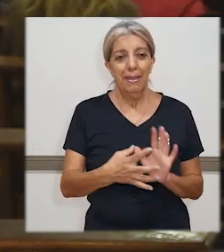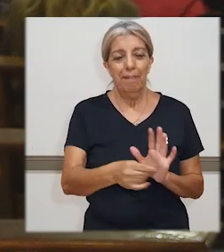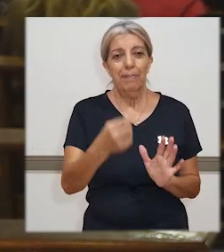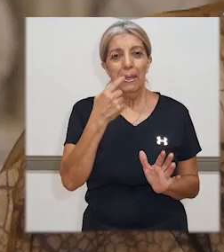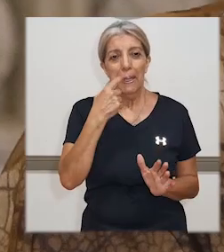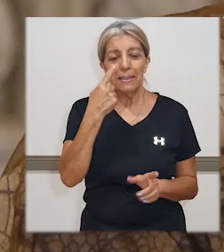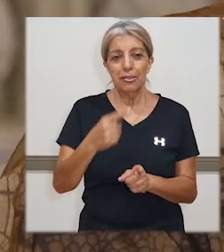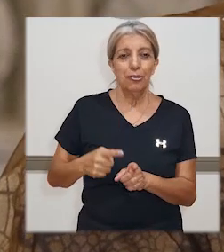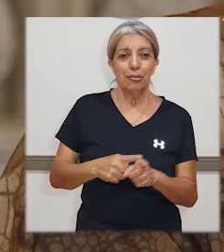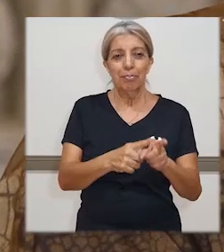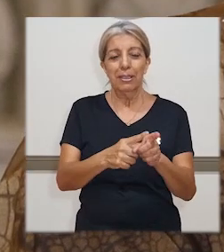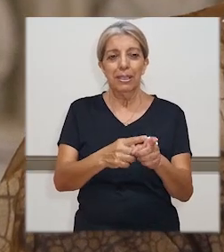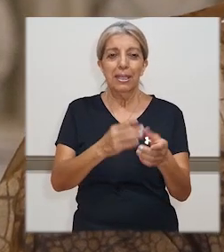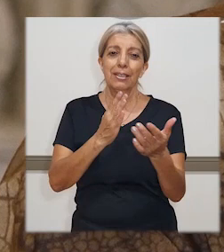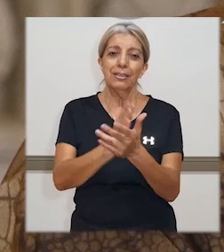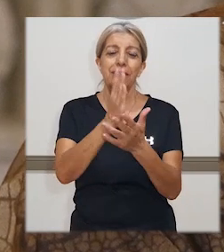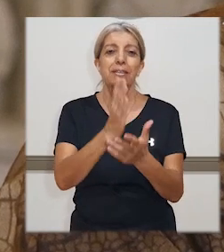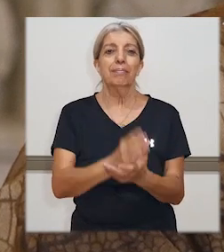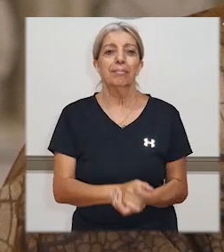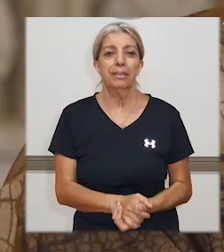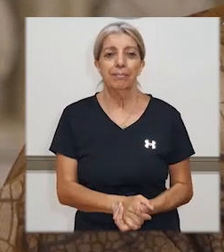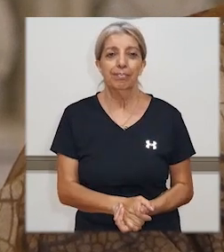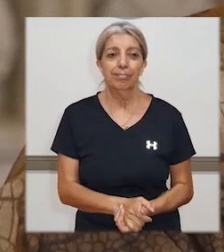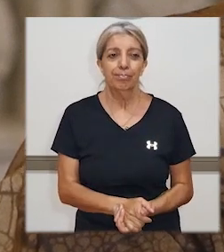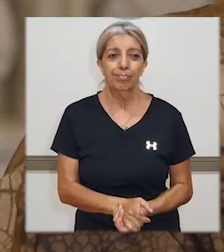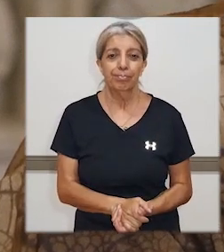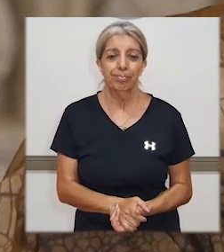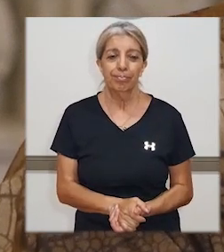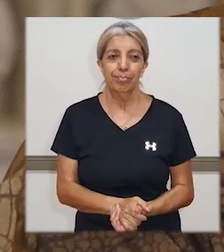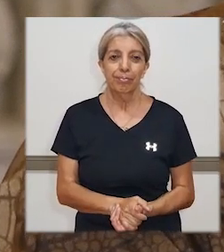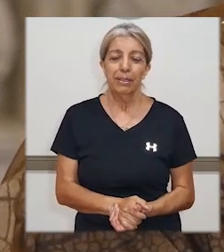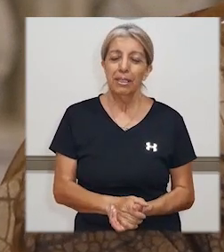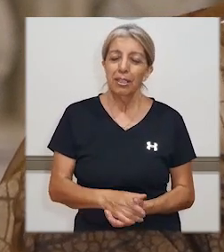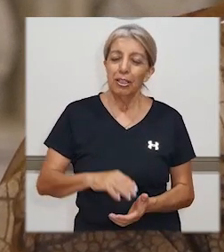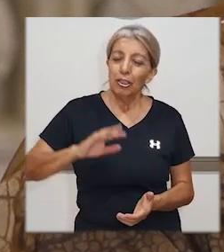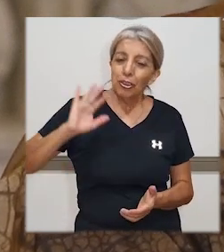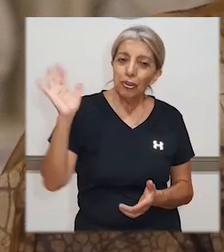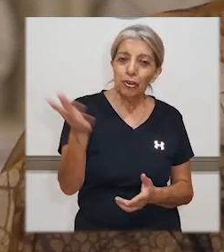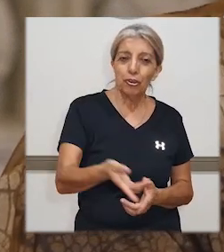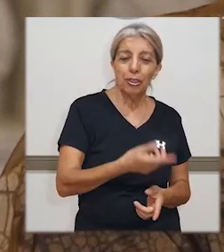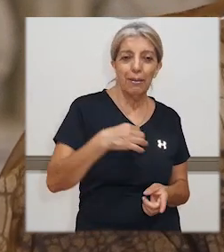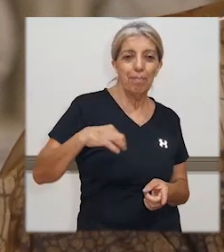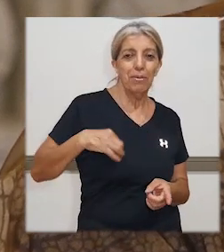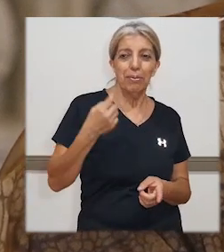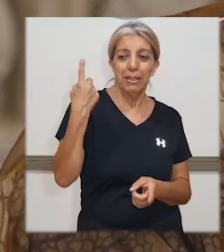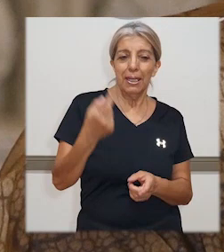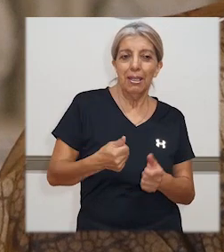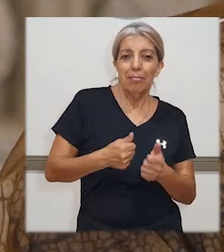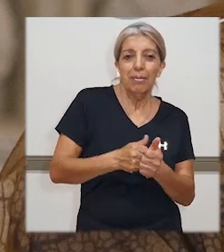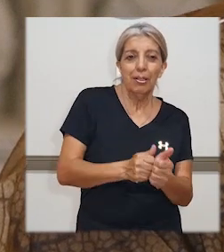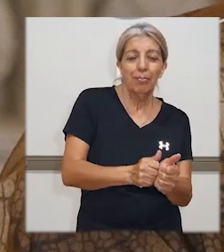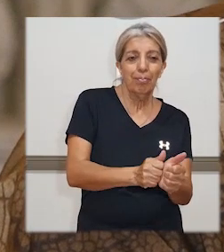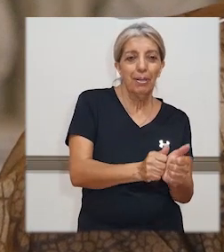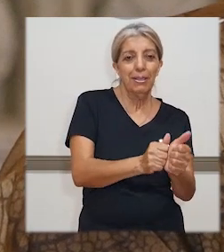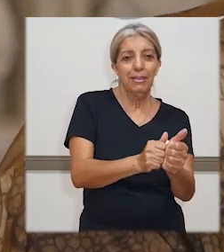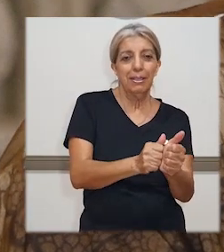nada me puede faltar. Tu bondad y tu gracia me acompañan a lo largo de mi vida y habitaré en la